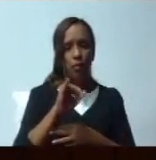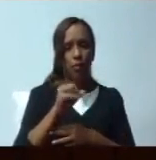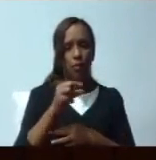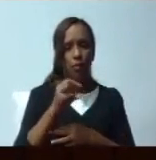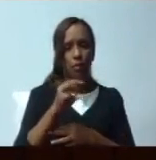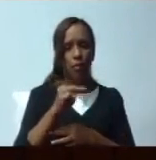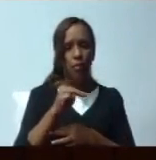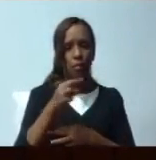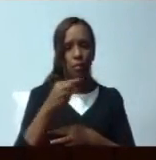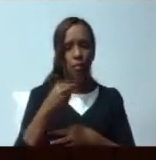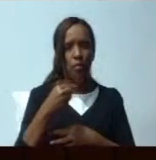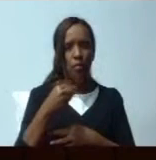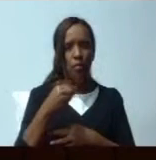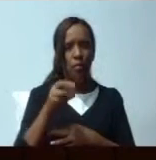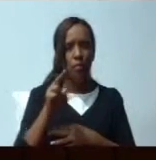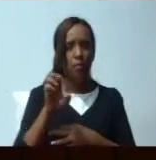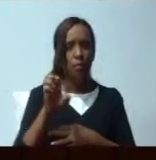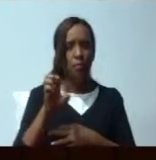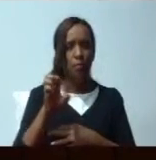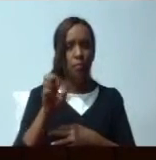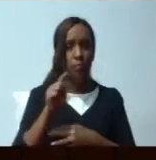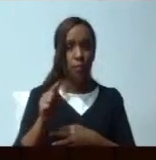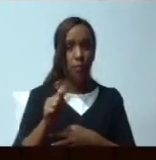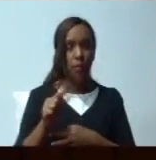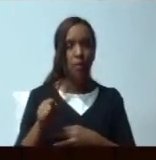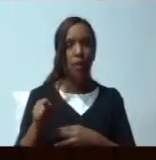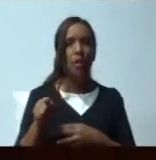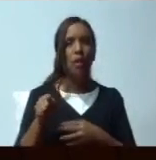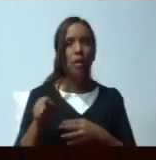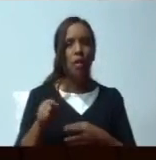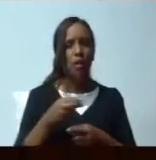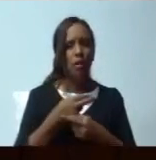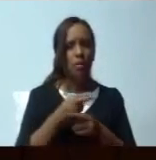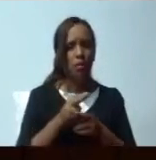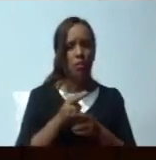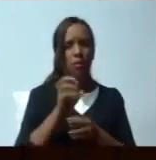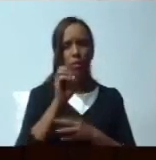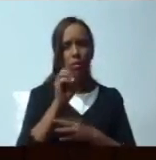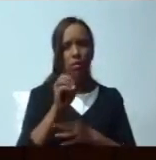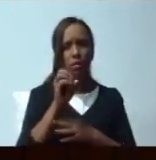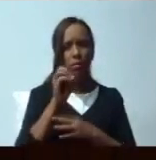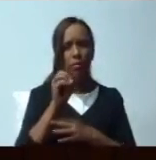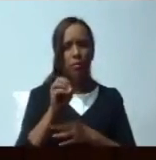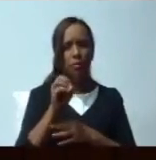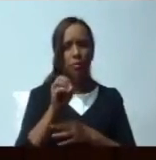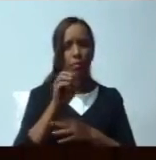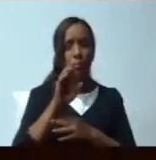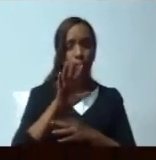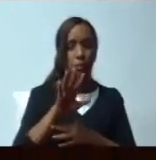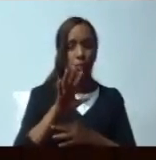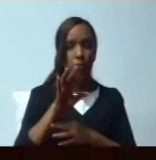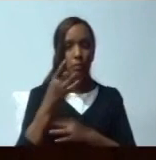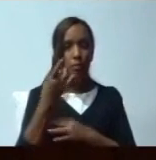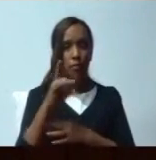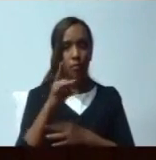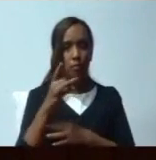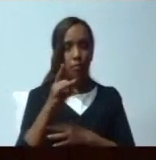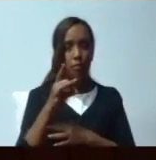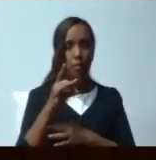00518 del 6 de junio del año 2023. En ese sentido, honorables